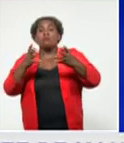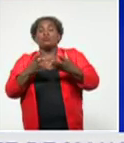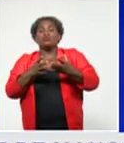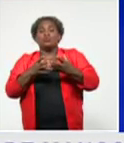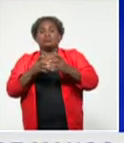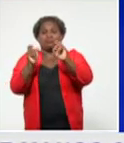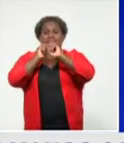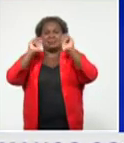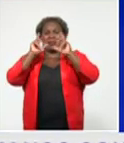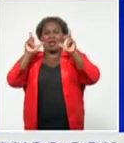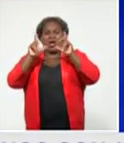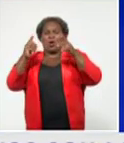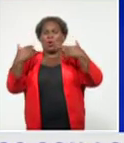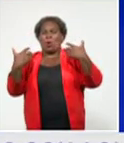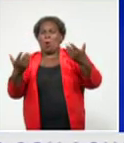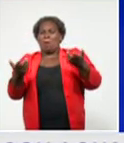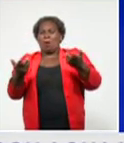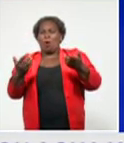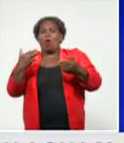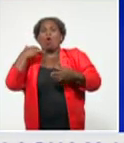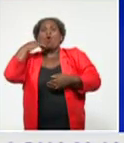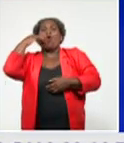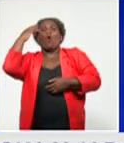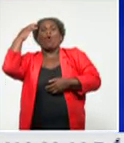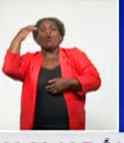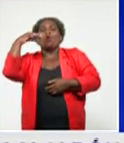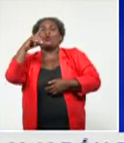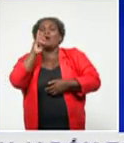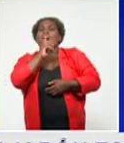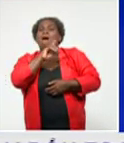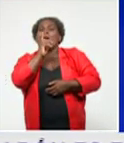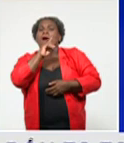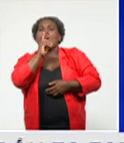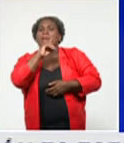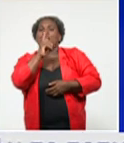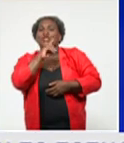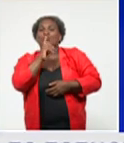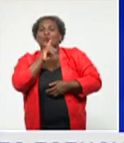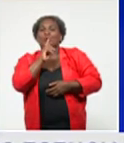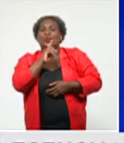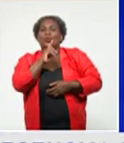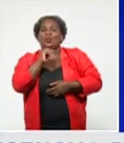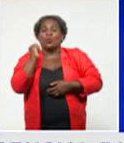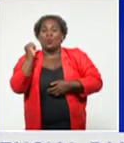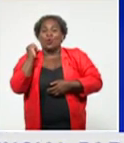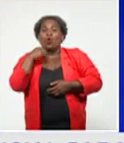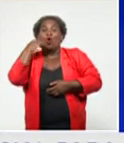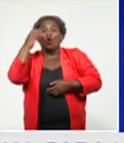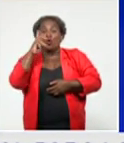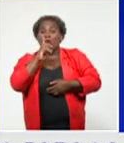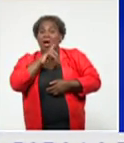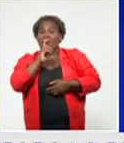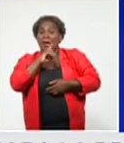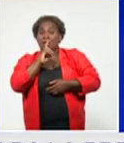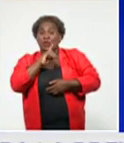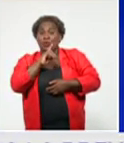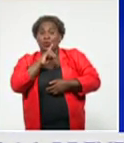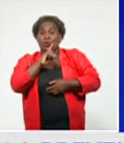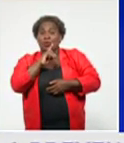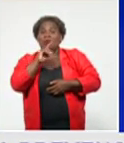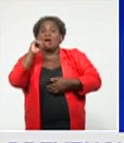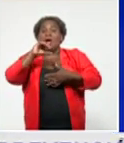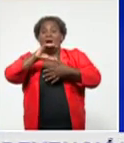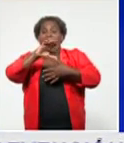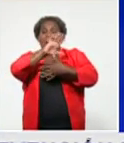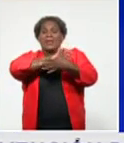que el color amarillo que ha predominado y que está arriba, pues es la región de las